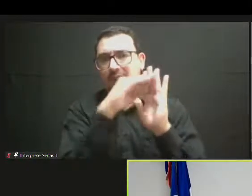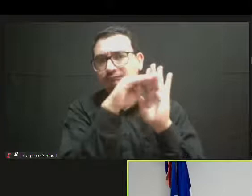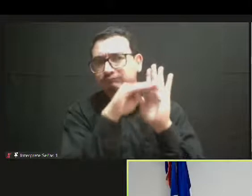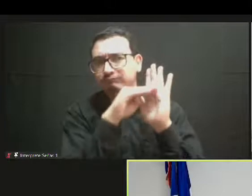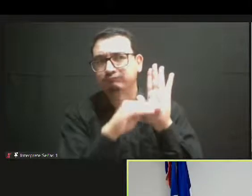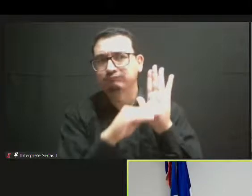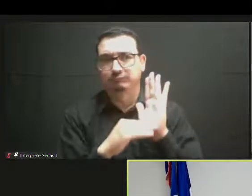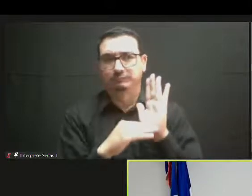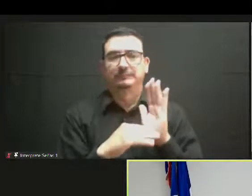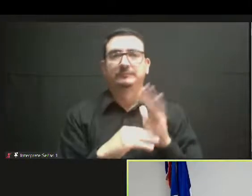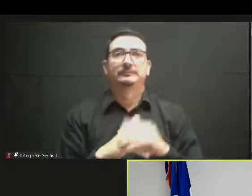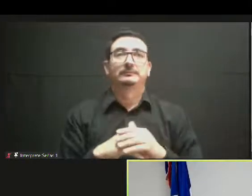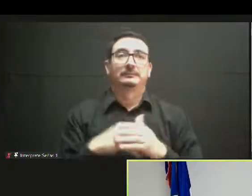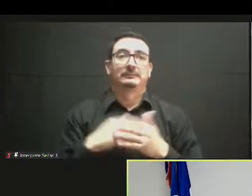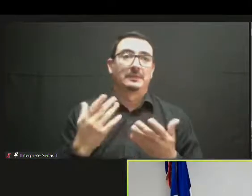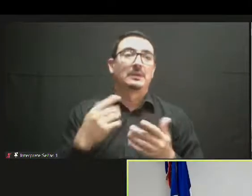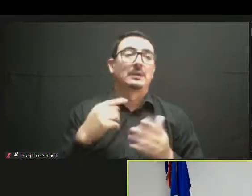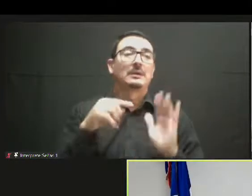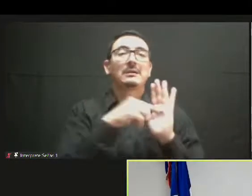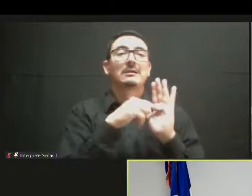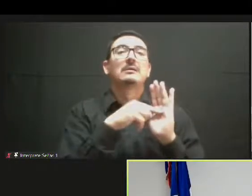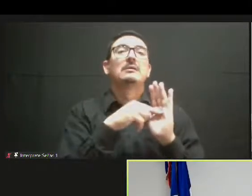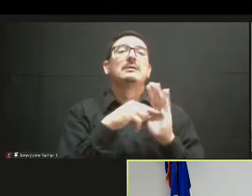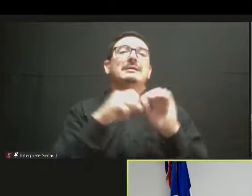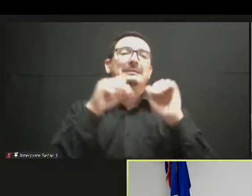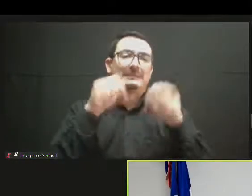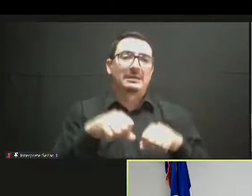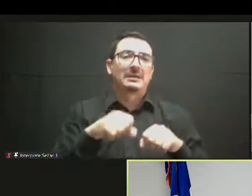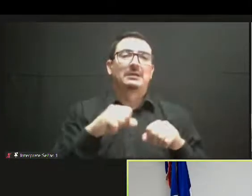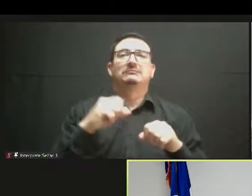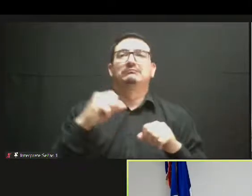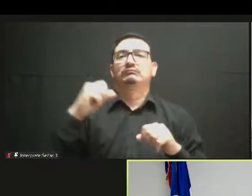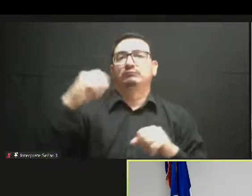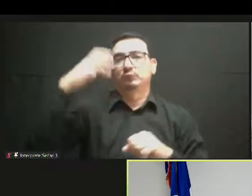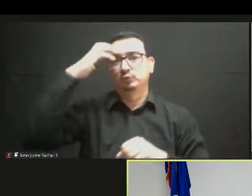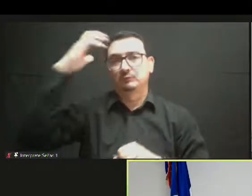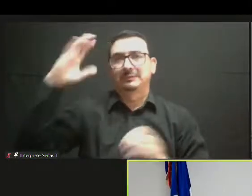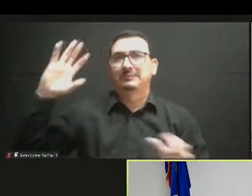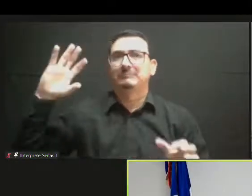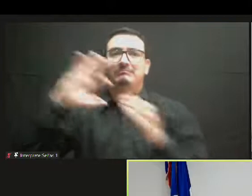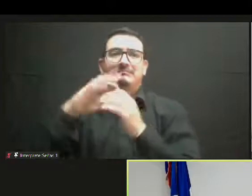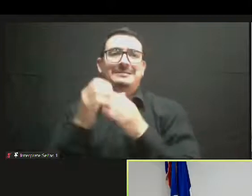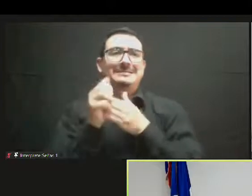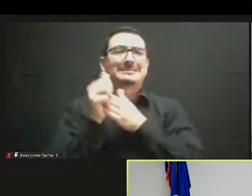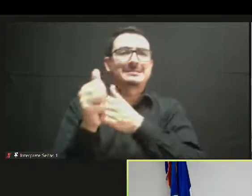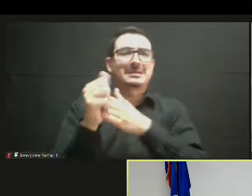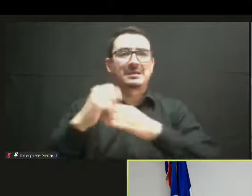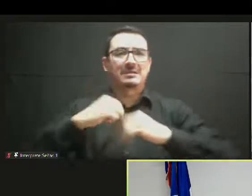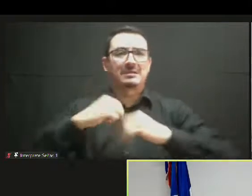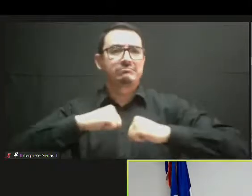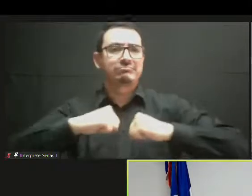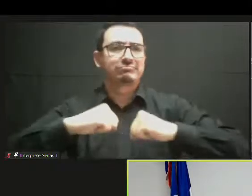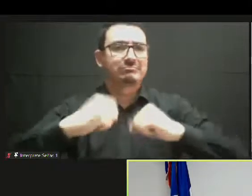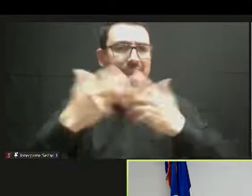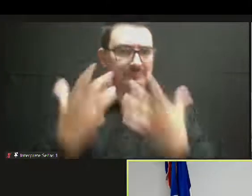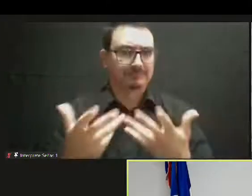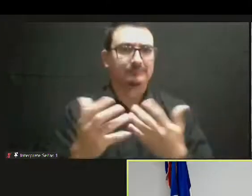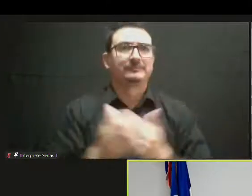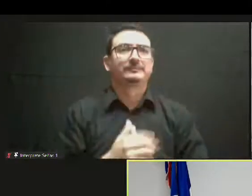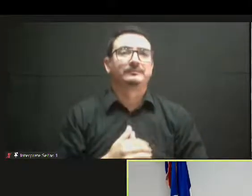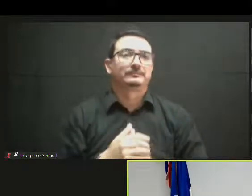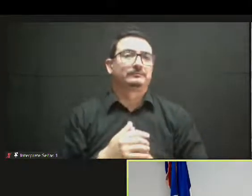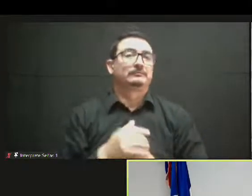para tener una mejor gobernanza del sector, generando sistemas de información para la formulación, seguimiento y